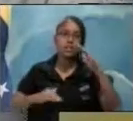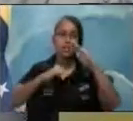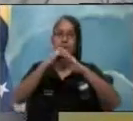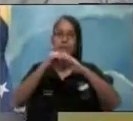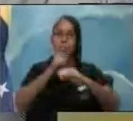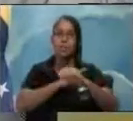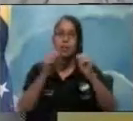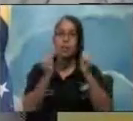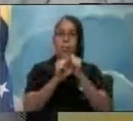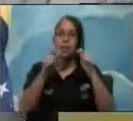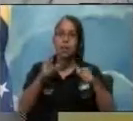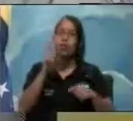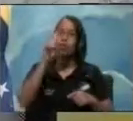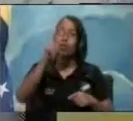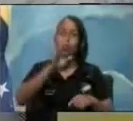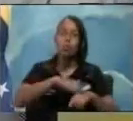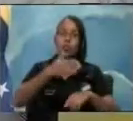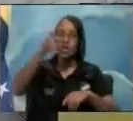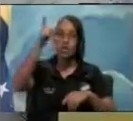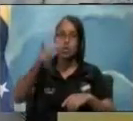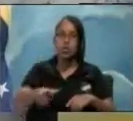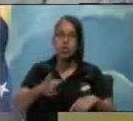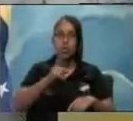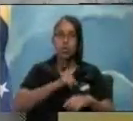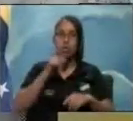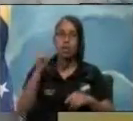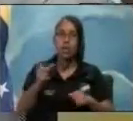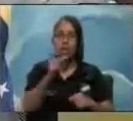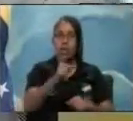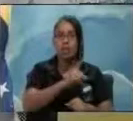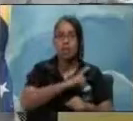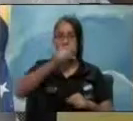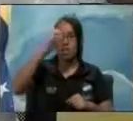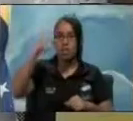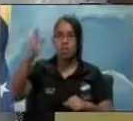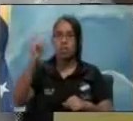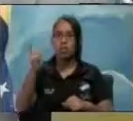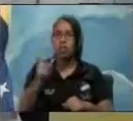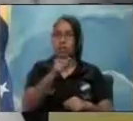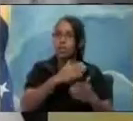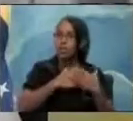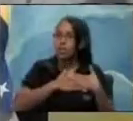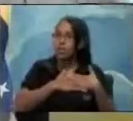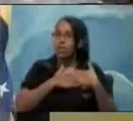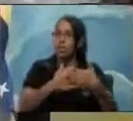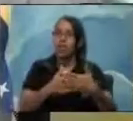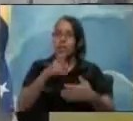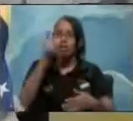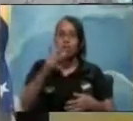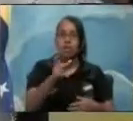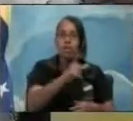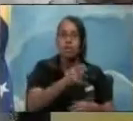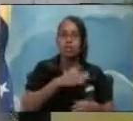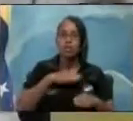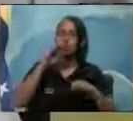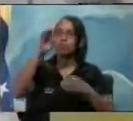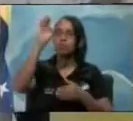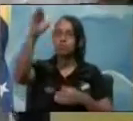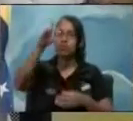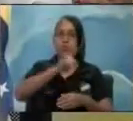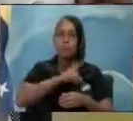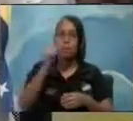me llené con estos dos, porque estos dos son gente de Dios, son gente dadivosa, son gente próspera, son